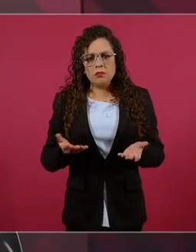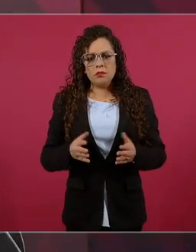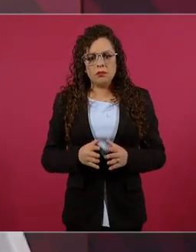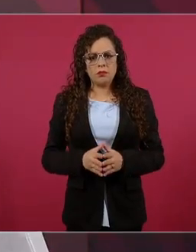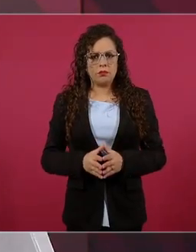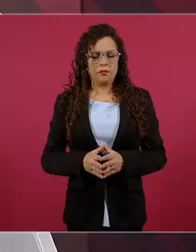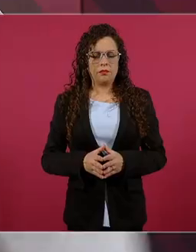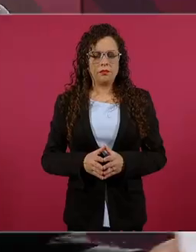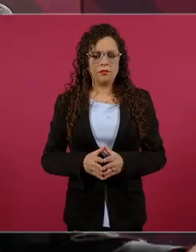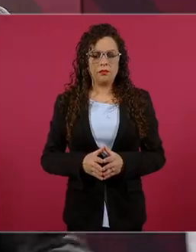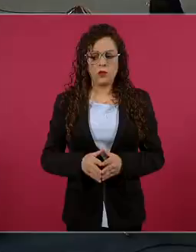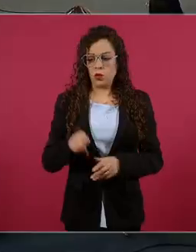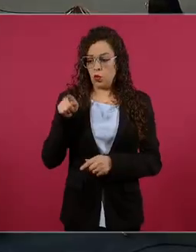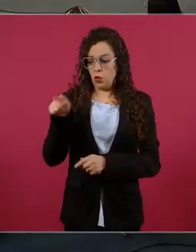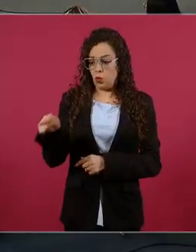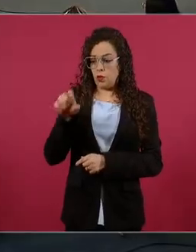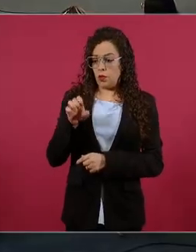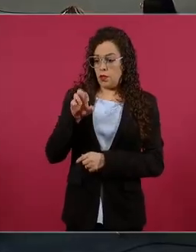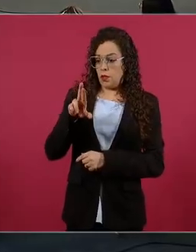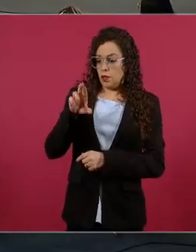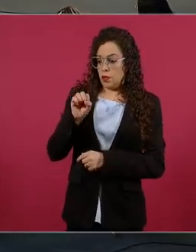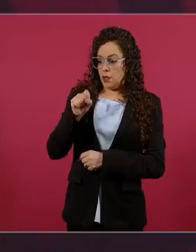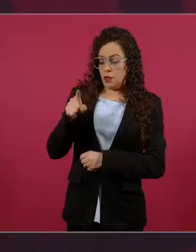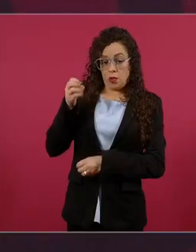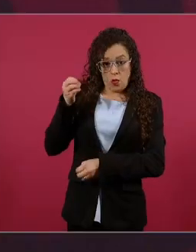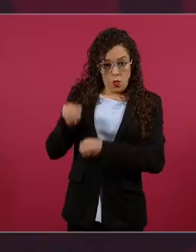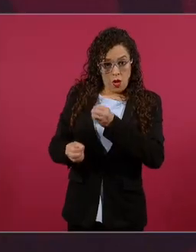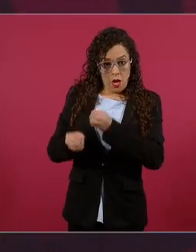Pero si eres juez, no puedes